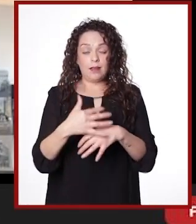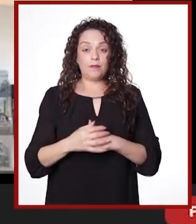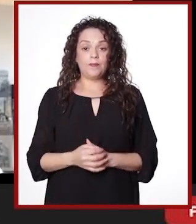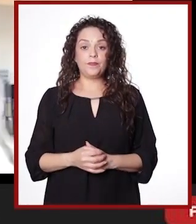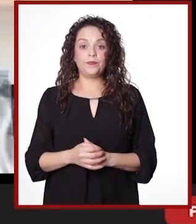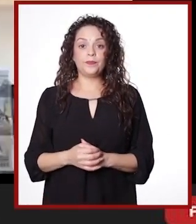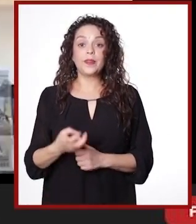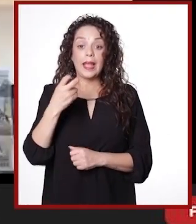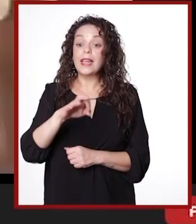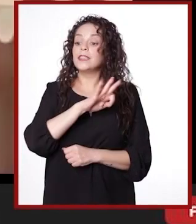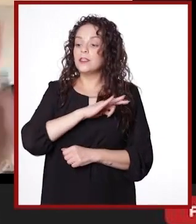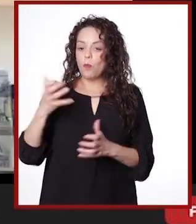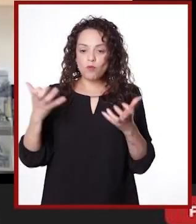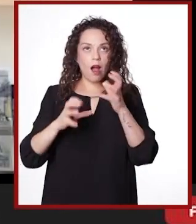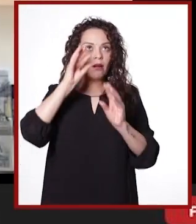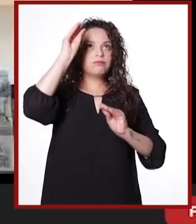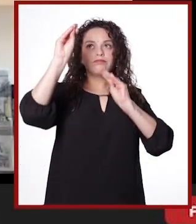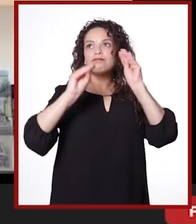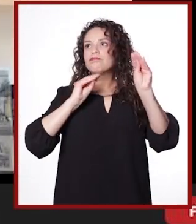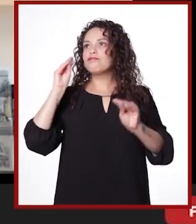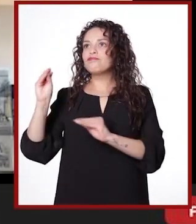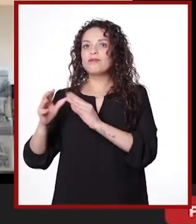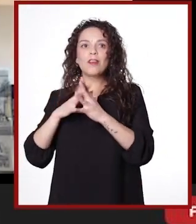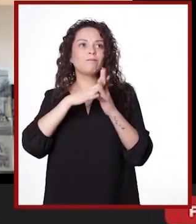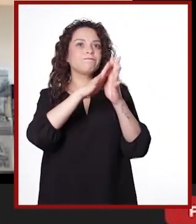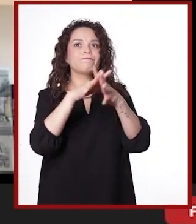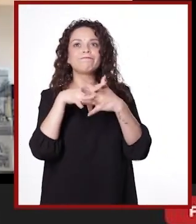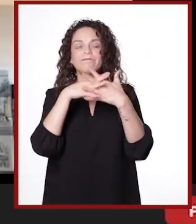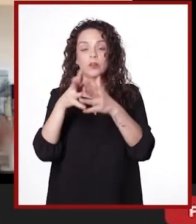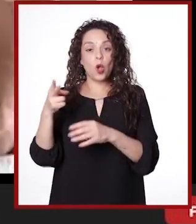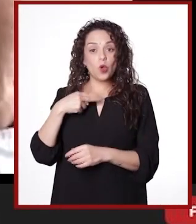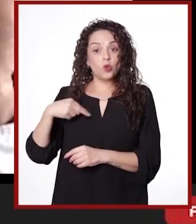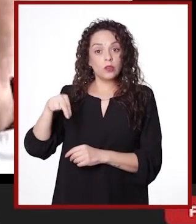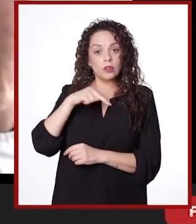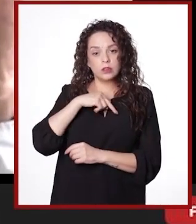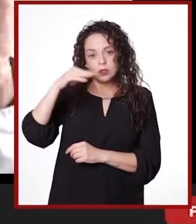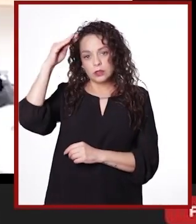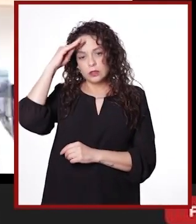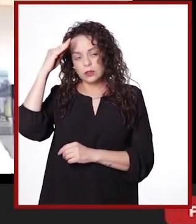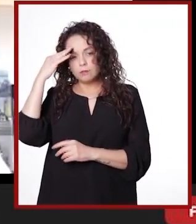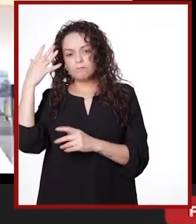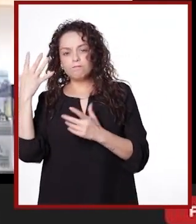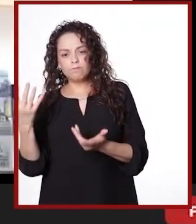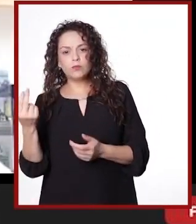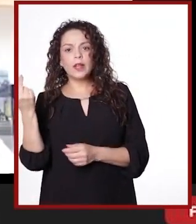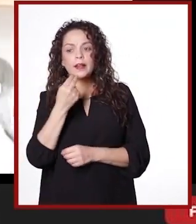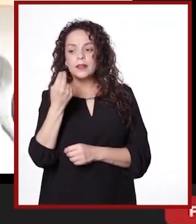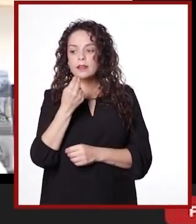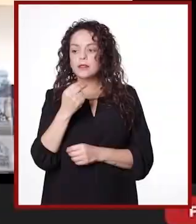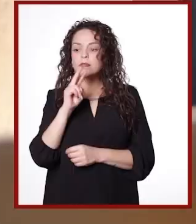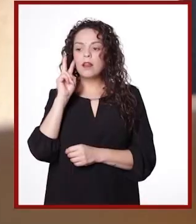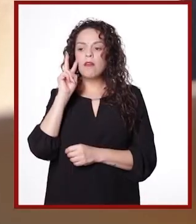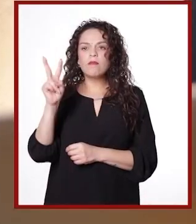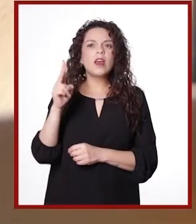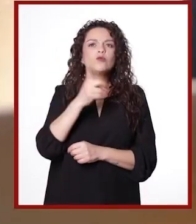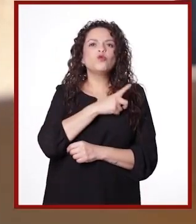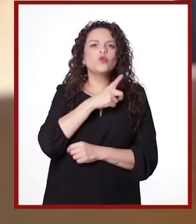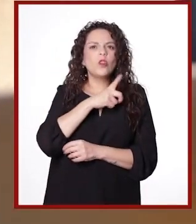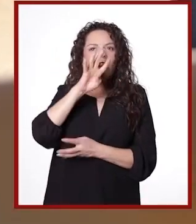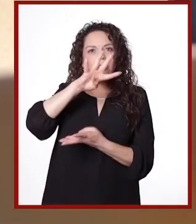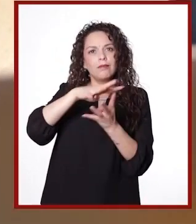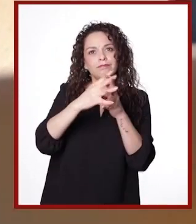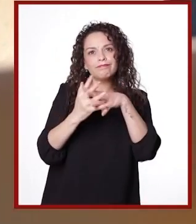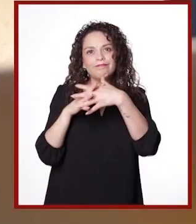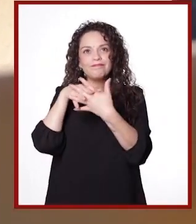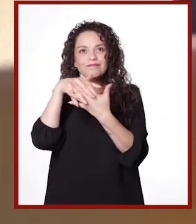que permiten hacer estas combinaciones. Nosotros procuramos que sean paisajes naturalistas como que solitos se vayan